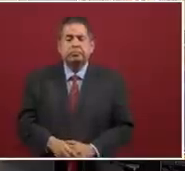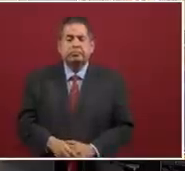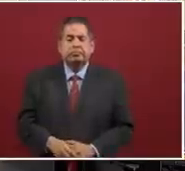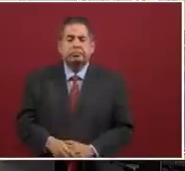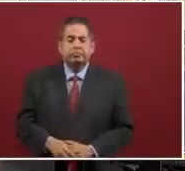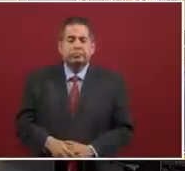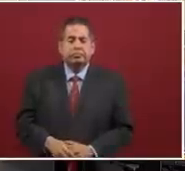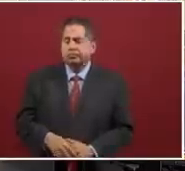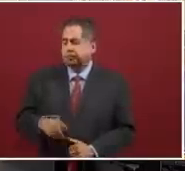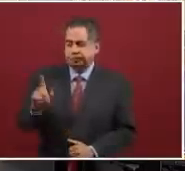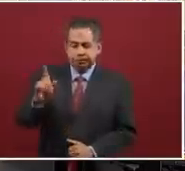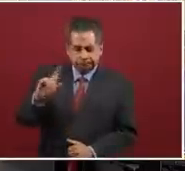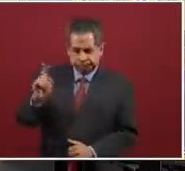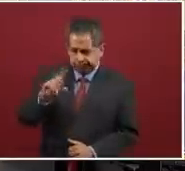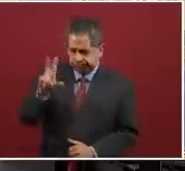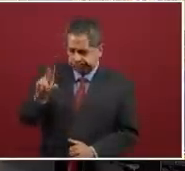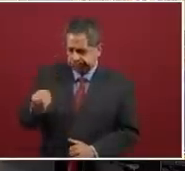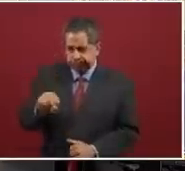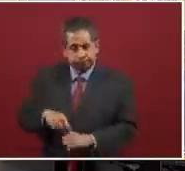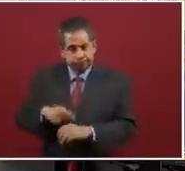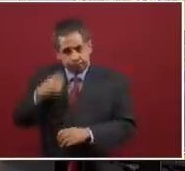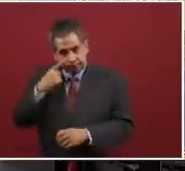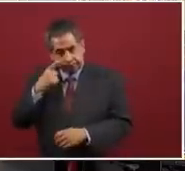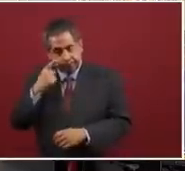no, porque miren,